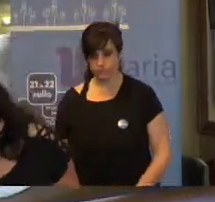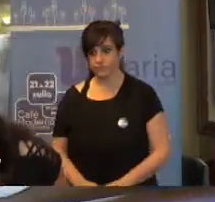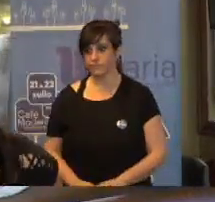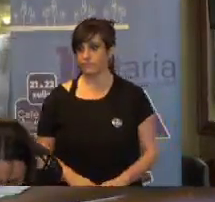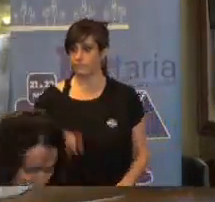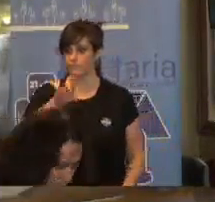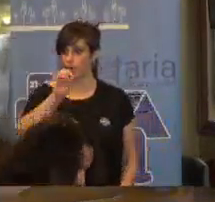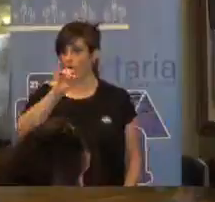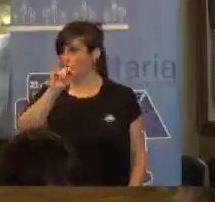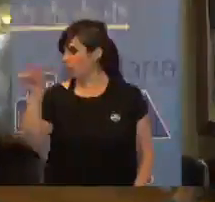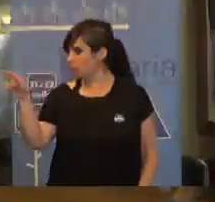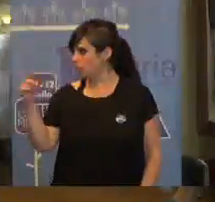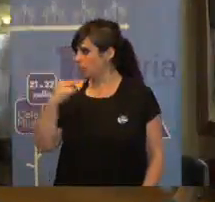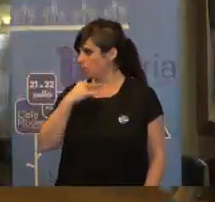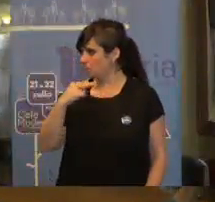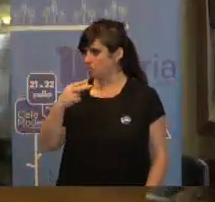Roy, querías falar ti, non?